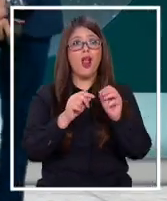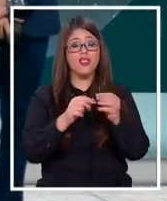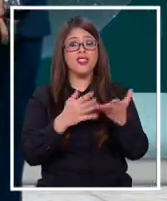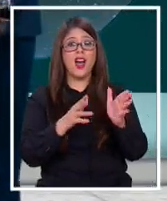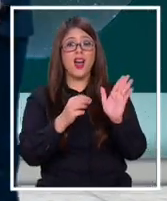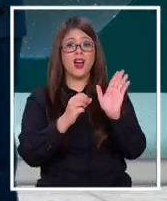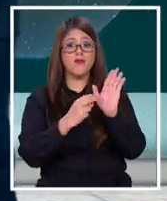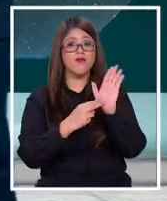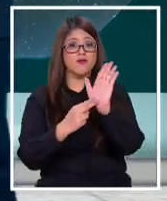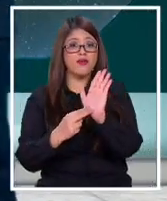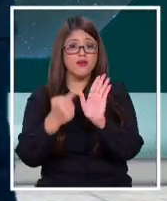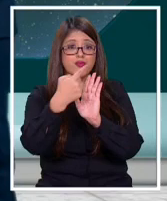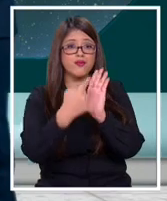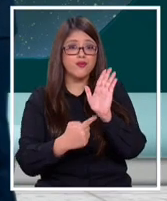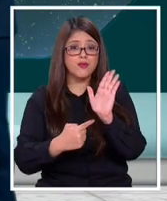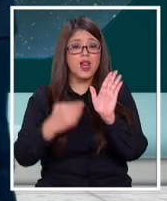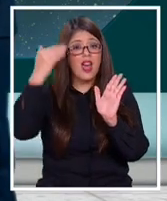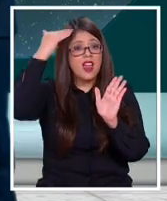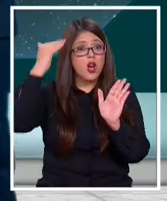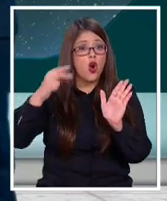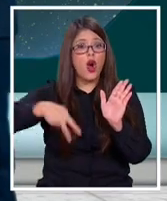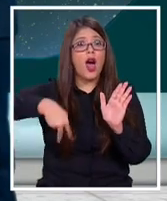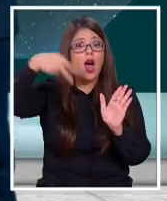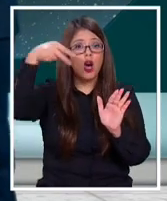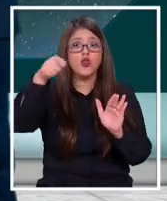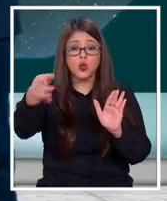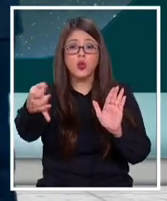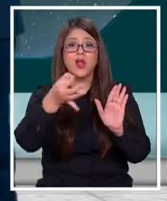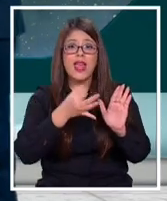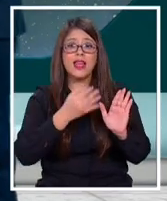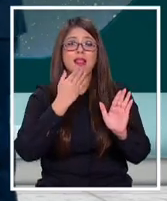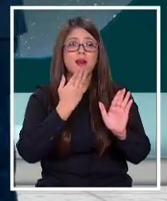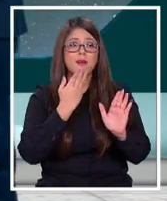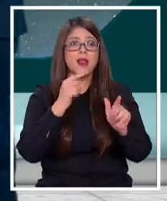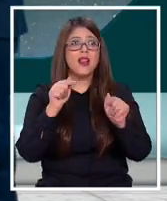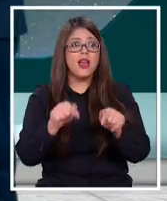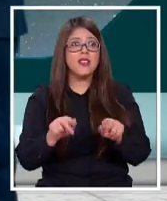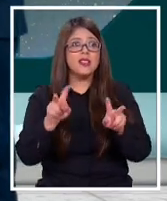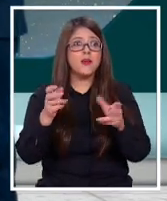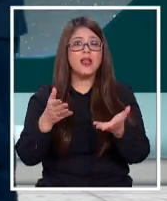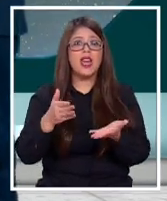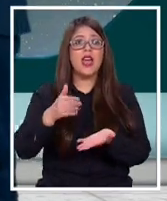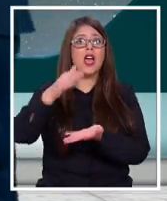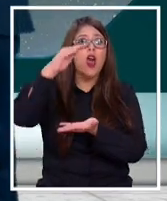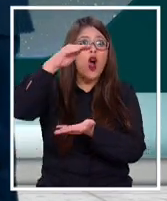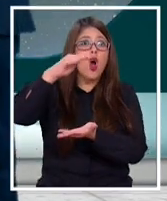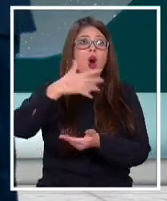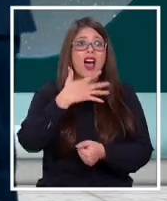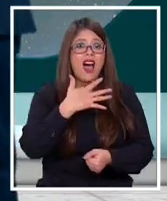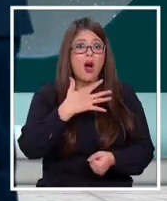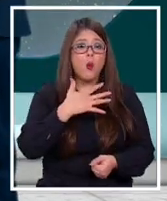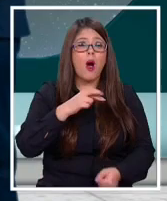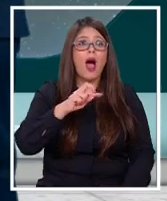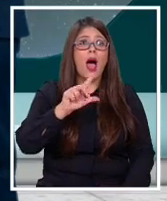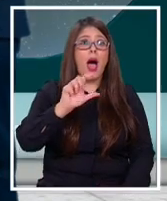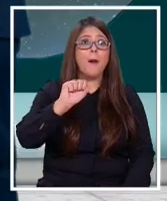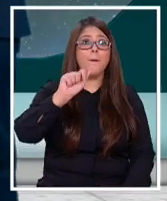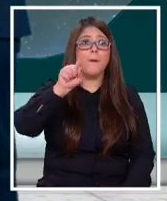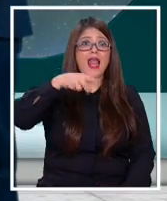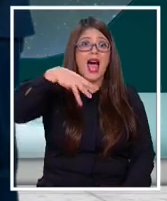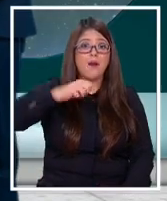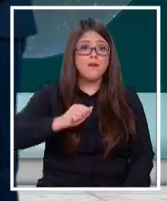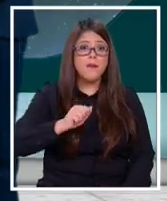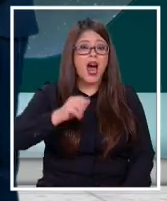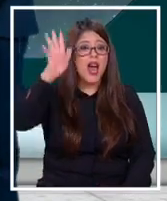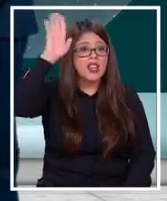imágenes desde Norcorea. Pero bueno, tú lo planteabas también, este suero de plasma de burro. De Corea del Norte a Bolivia.